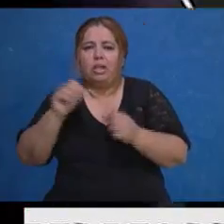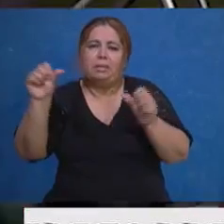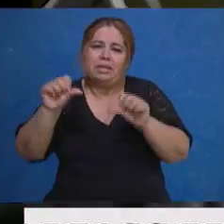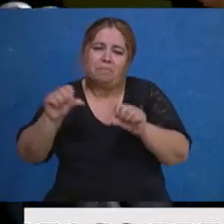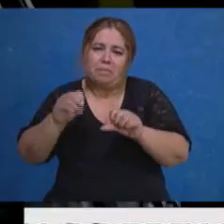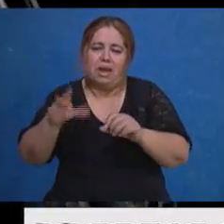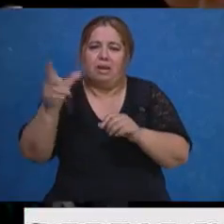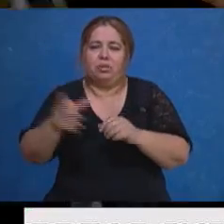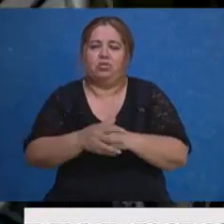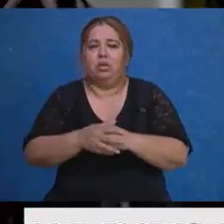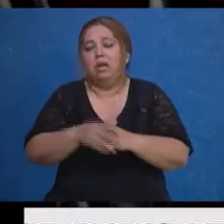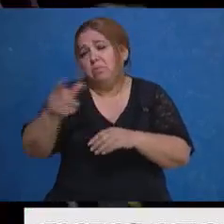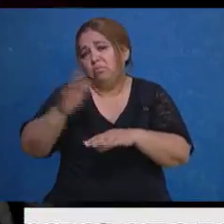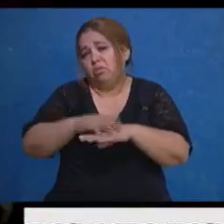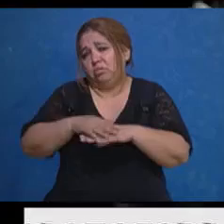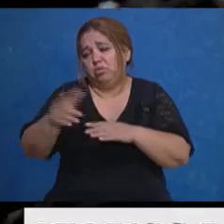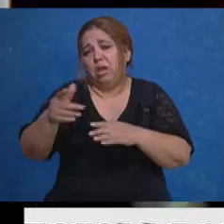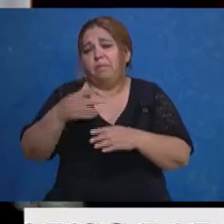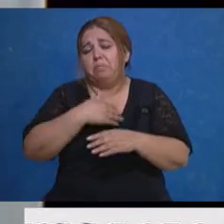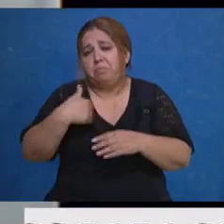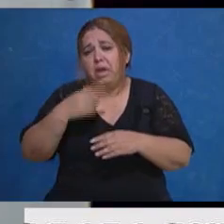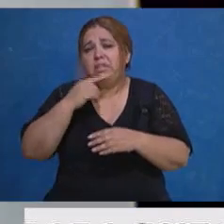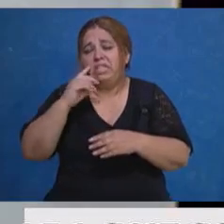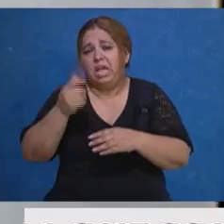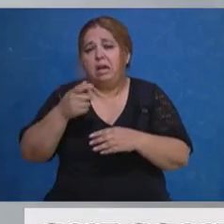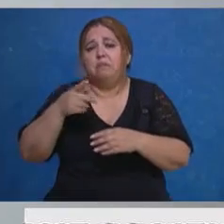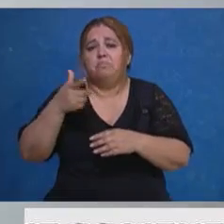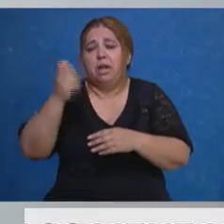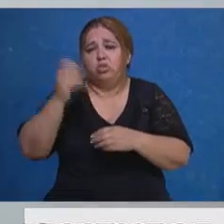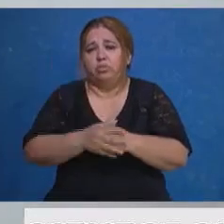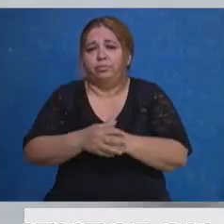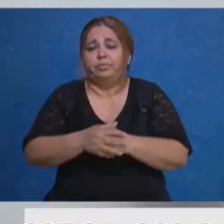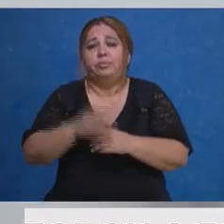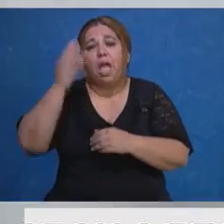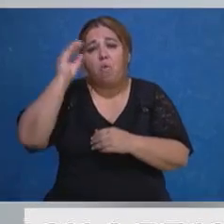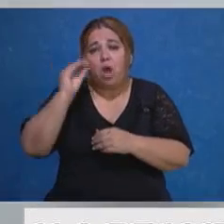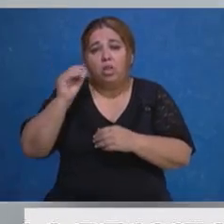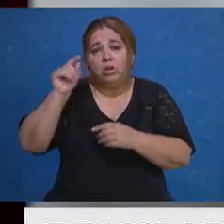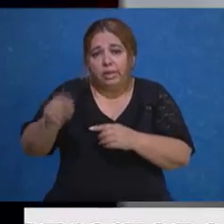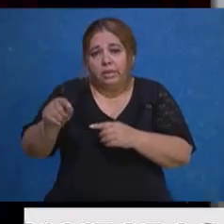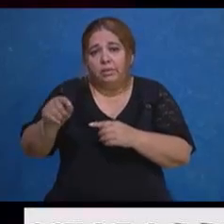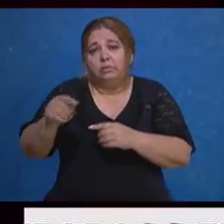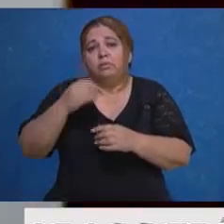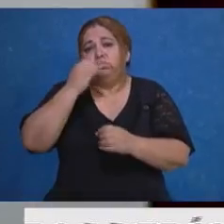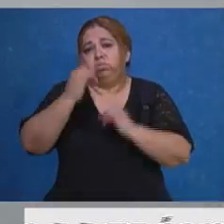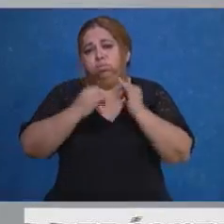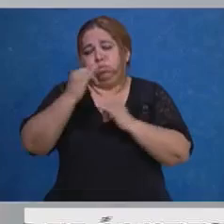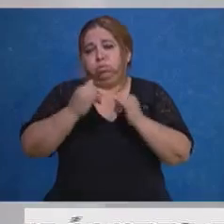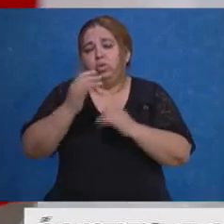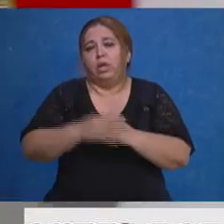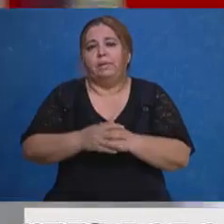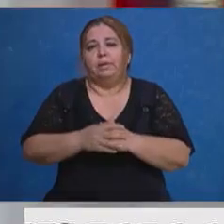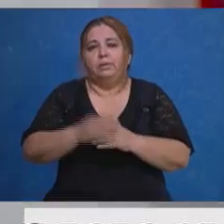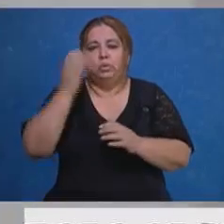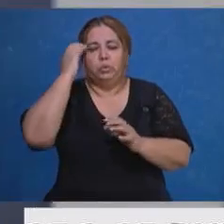posibilidad de esta mañana de hablar con su abogado defensor, quien detallaba esta situación que ha generado una crisis nerviosa